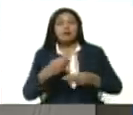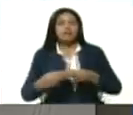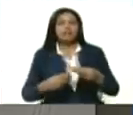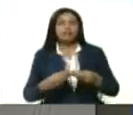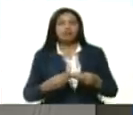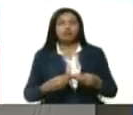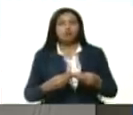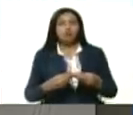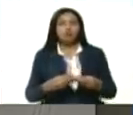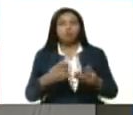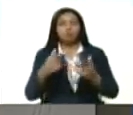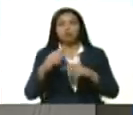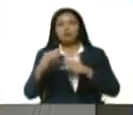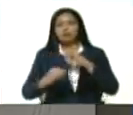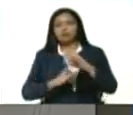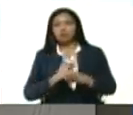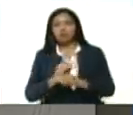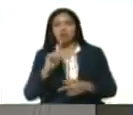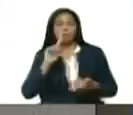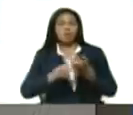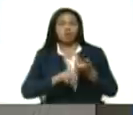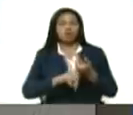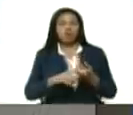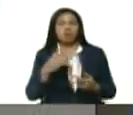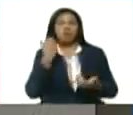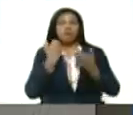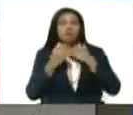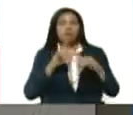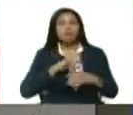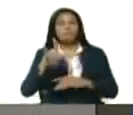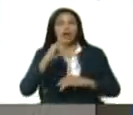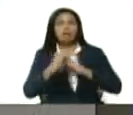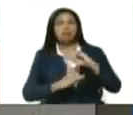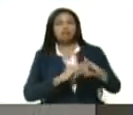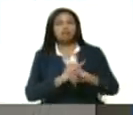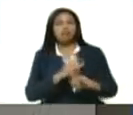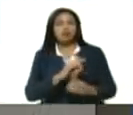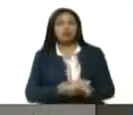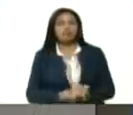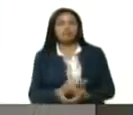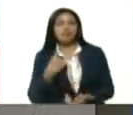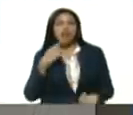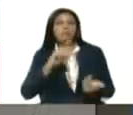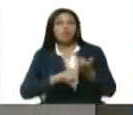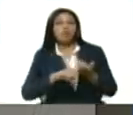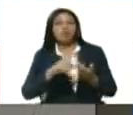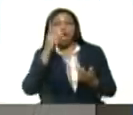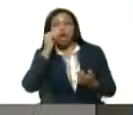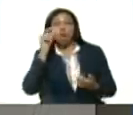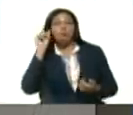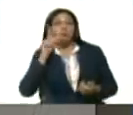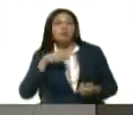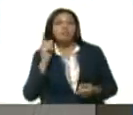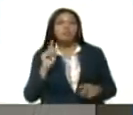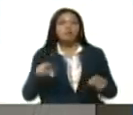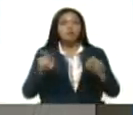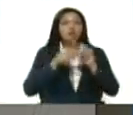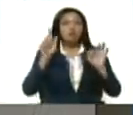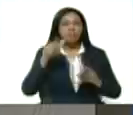el exterior. El esposo fue infectado en un viaje en el exterior y la señora resultó contagiada